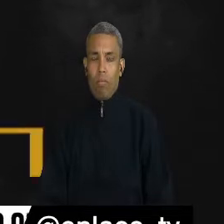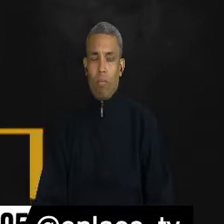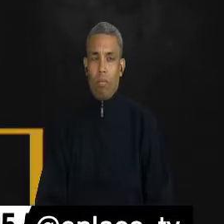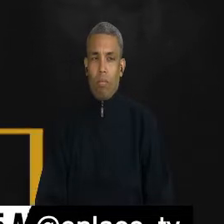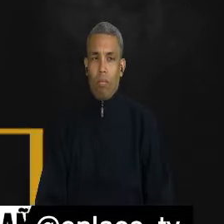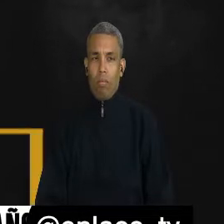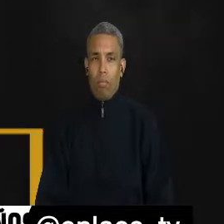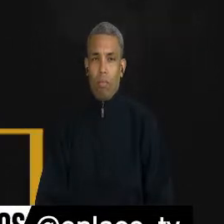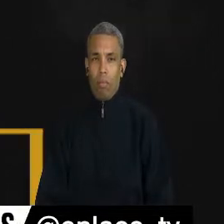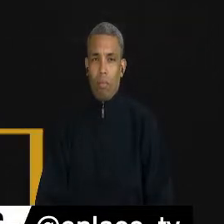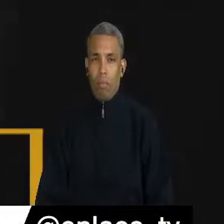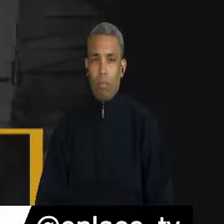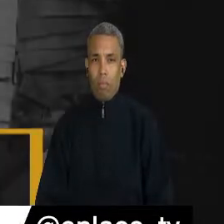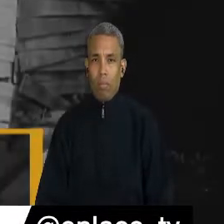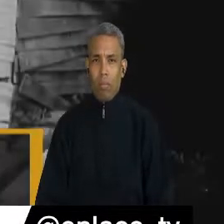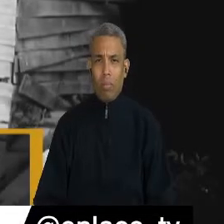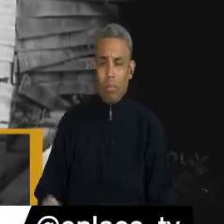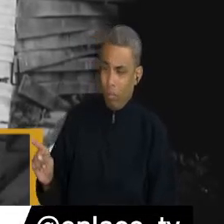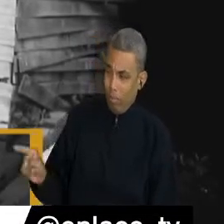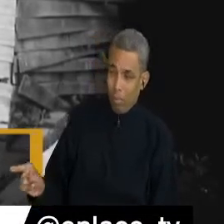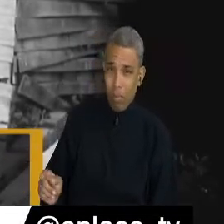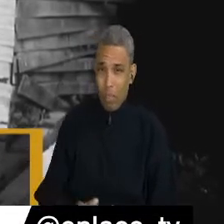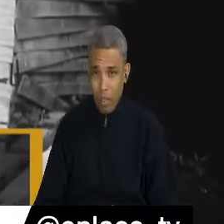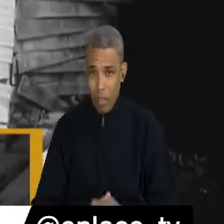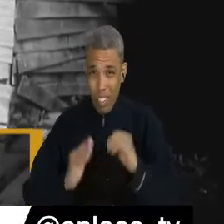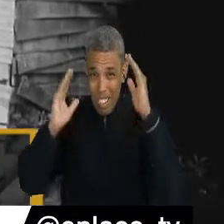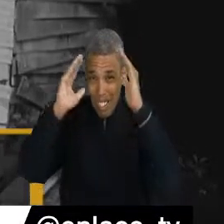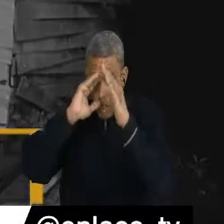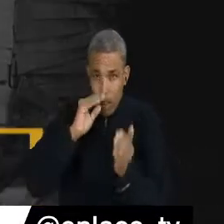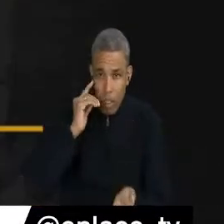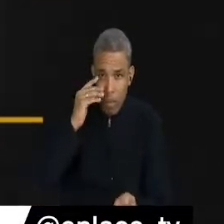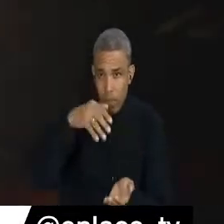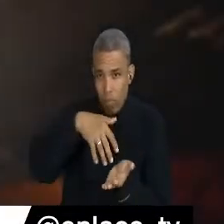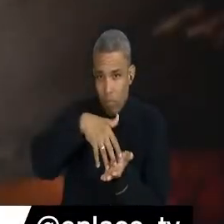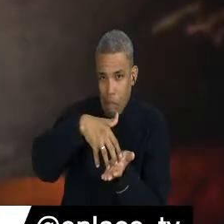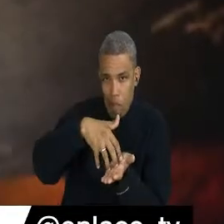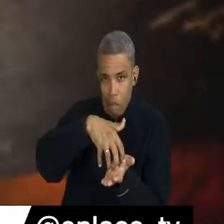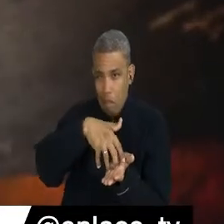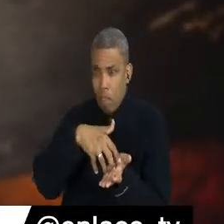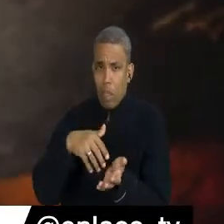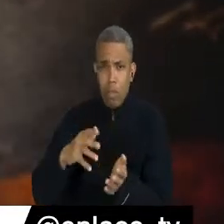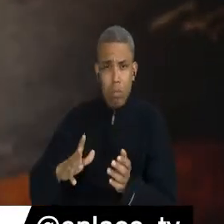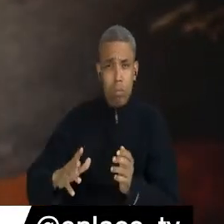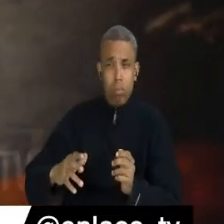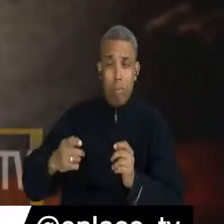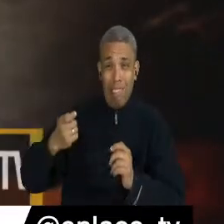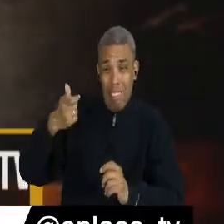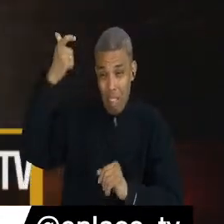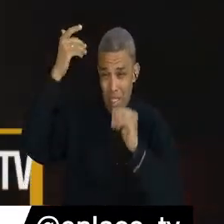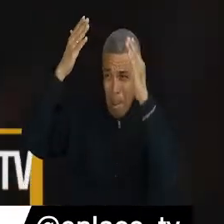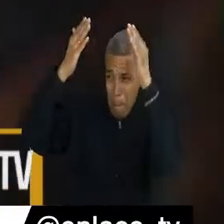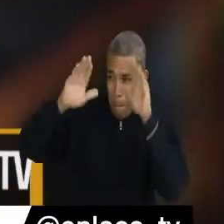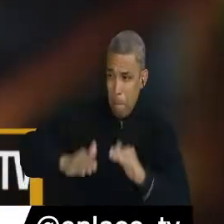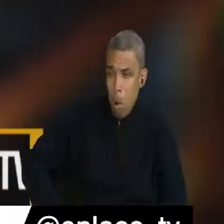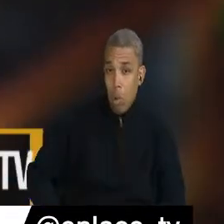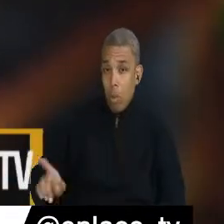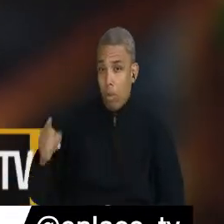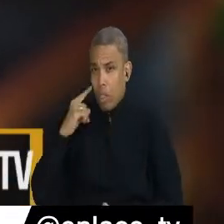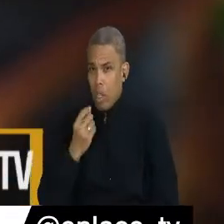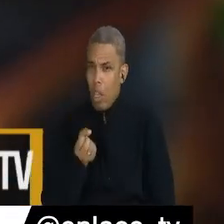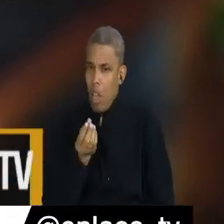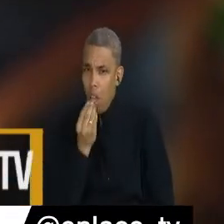El hambre se encierra en las tablas del rancho a punto de caer de Paola y sus 3 hijos, pero aún más el miedo de pensar en morir, tras